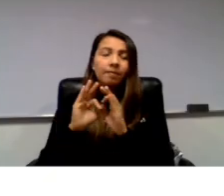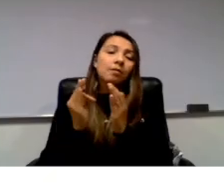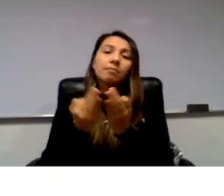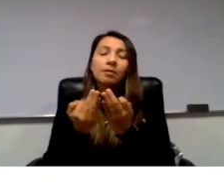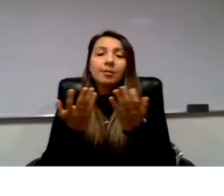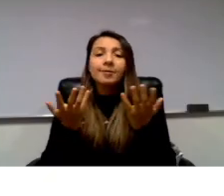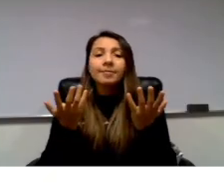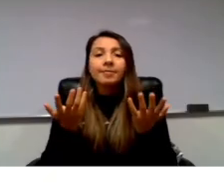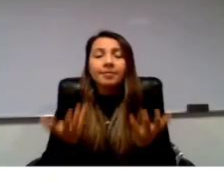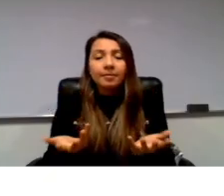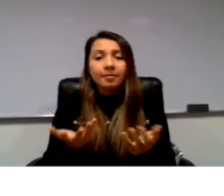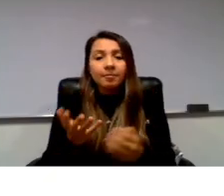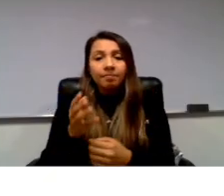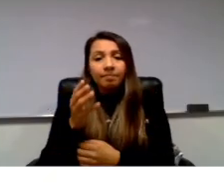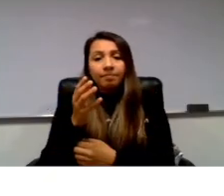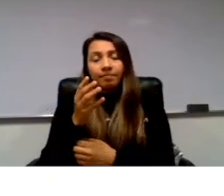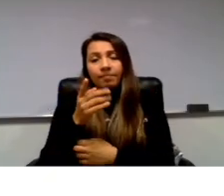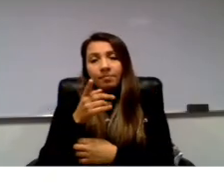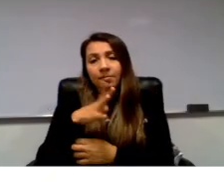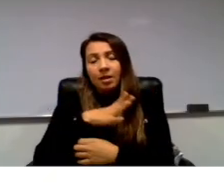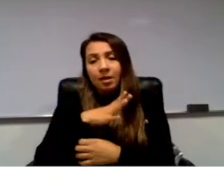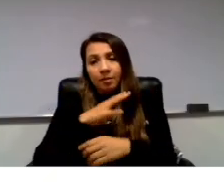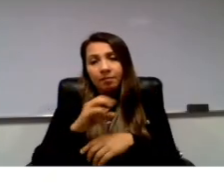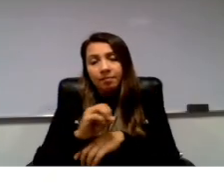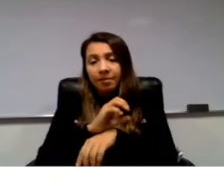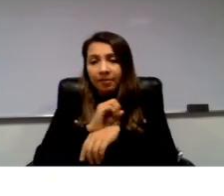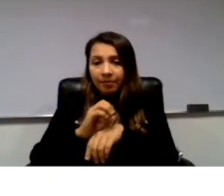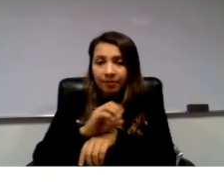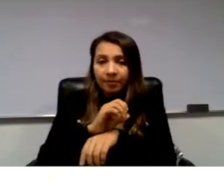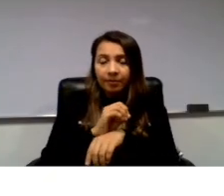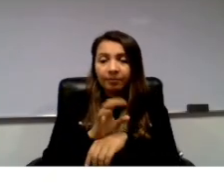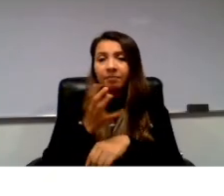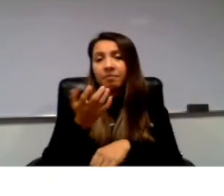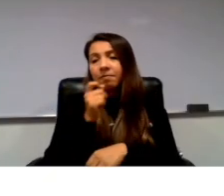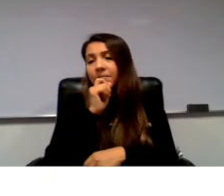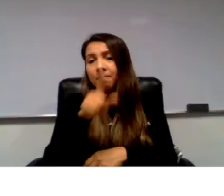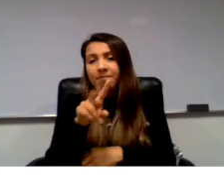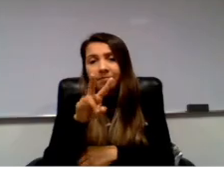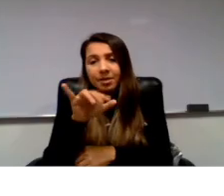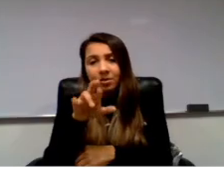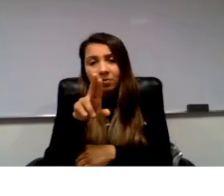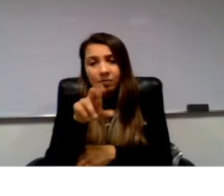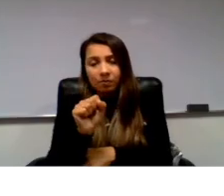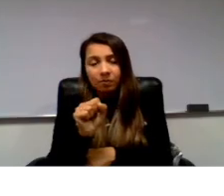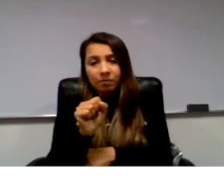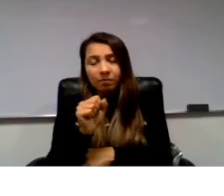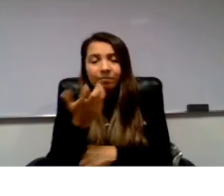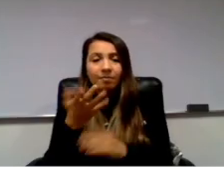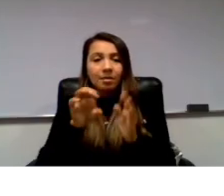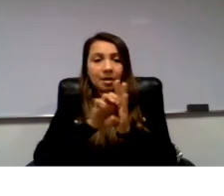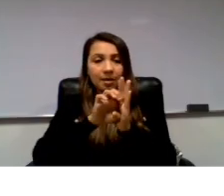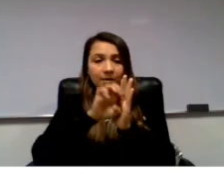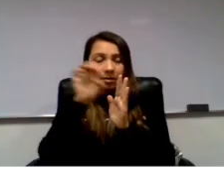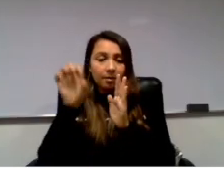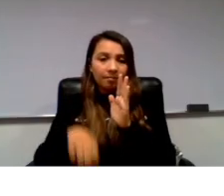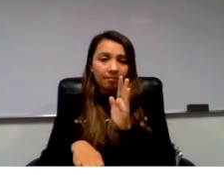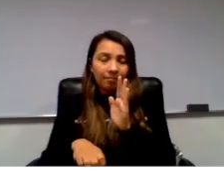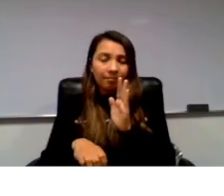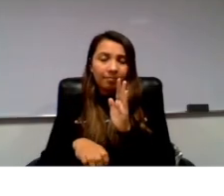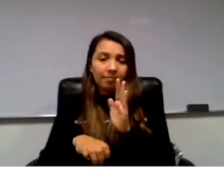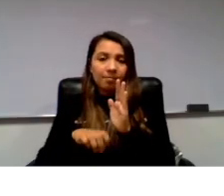Entonces, y aquí pues entran bacterias o entran también a jugar virus, ¿no? Por ejemplo,